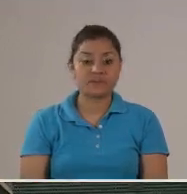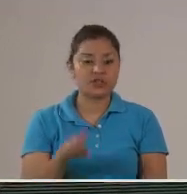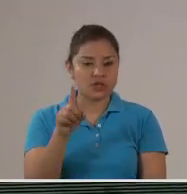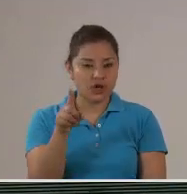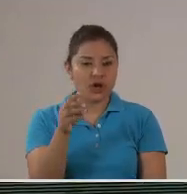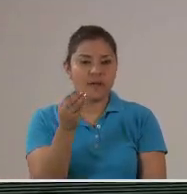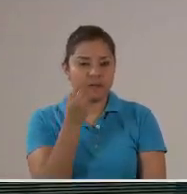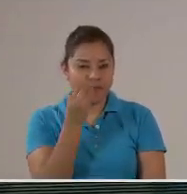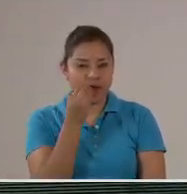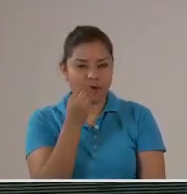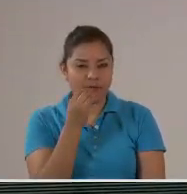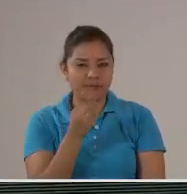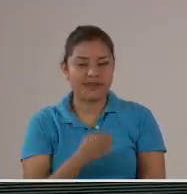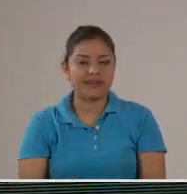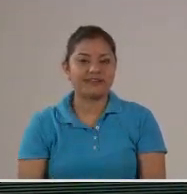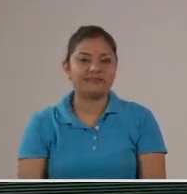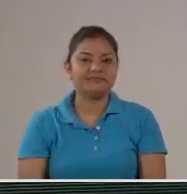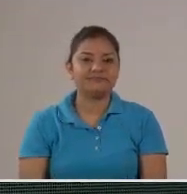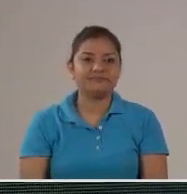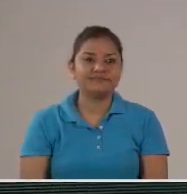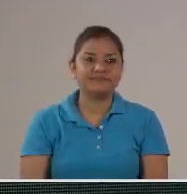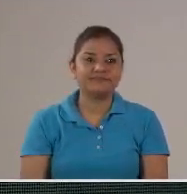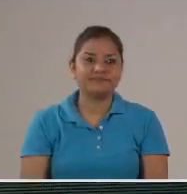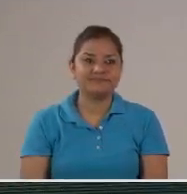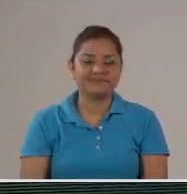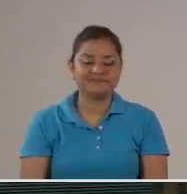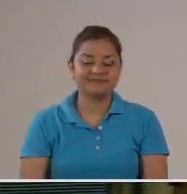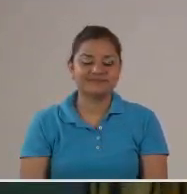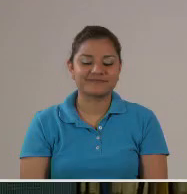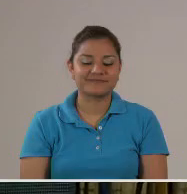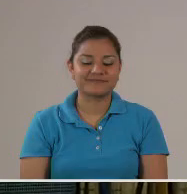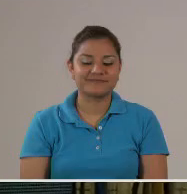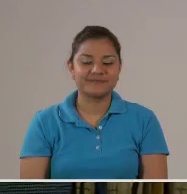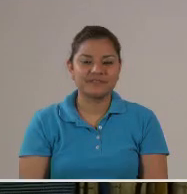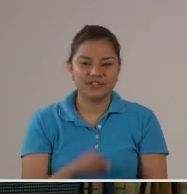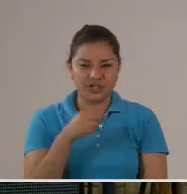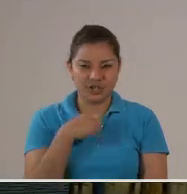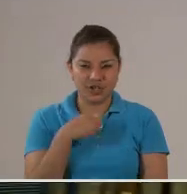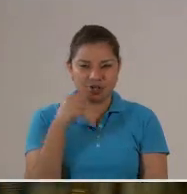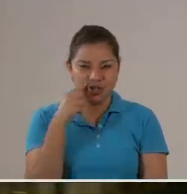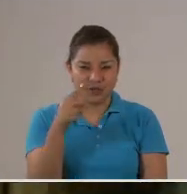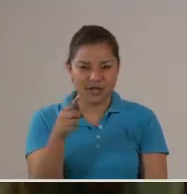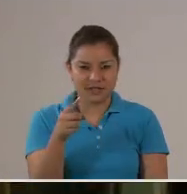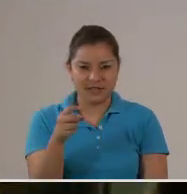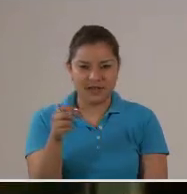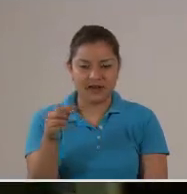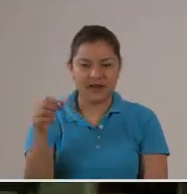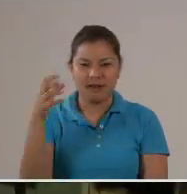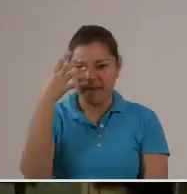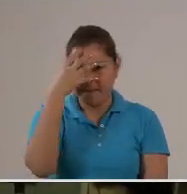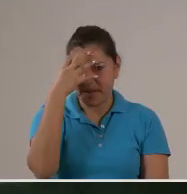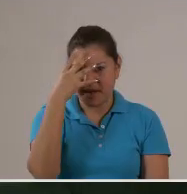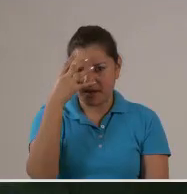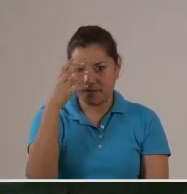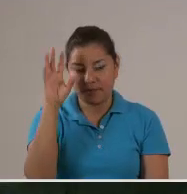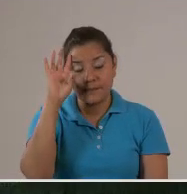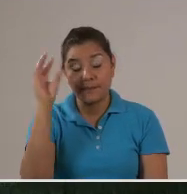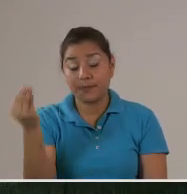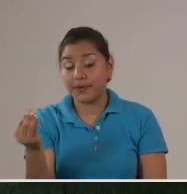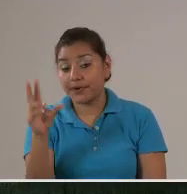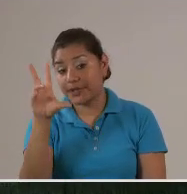esa tuna Aunque me espine la mano hay alguien que no te